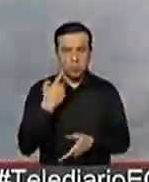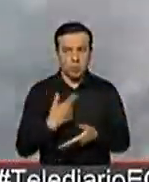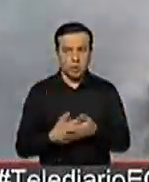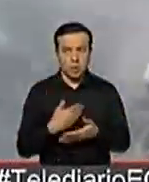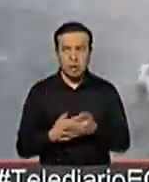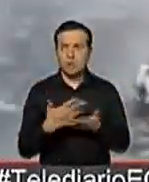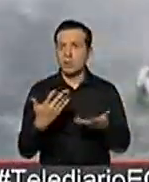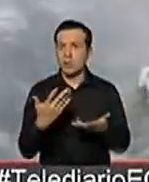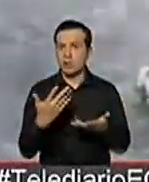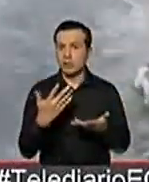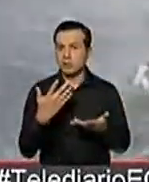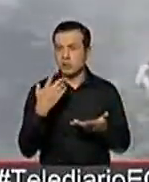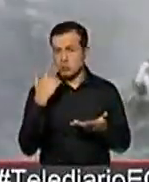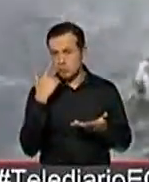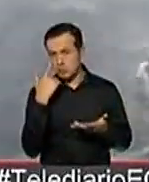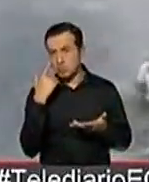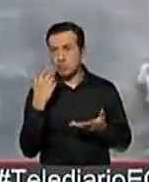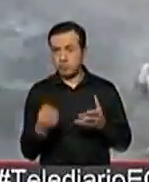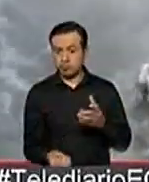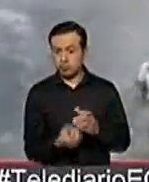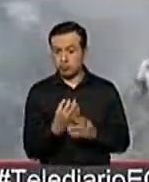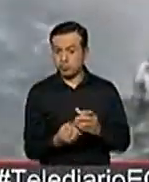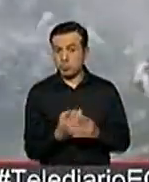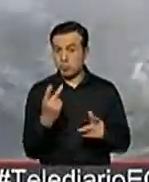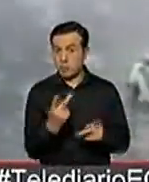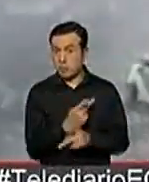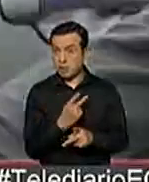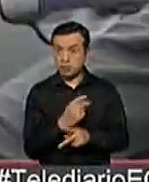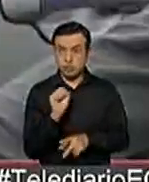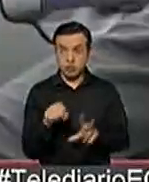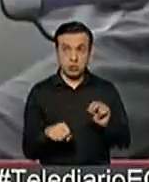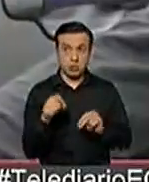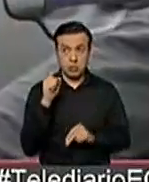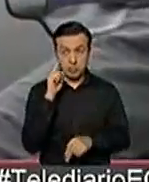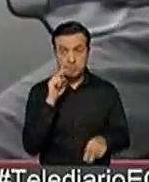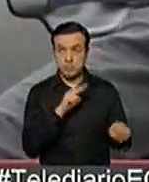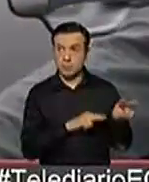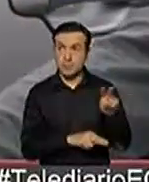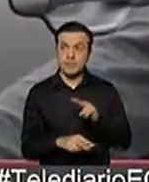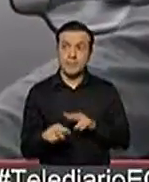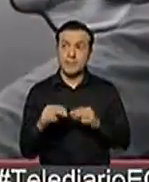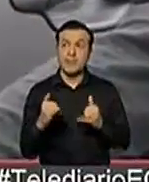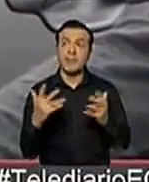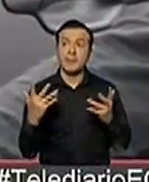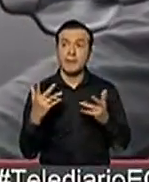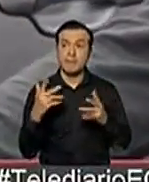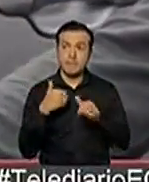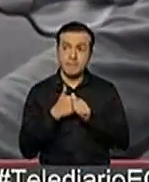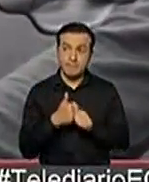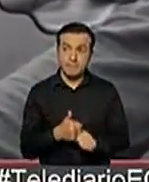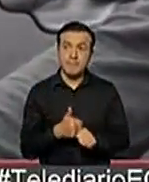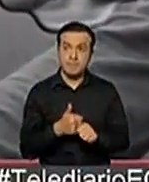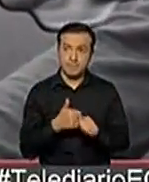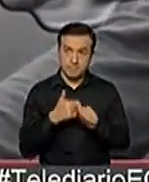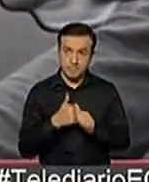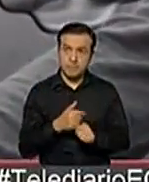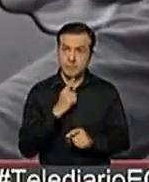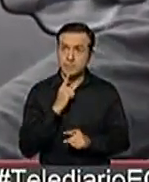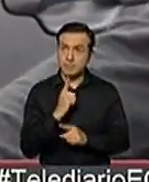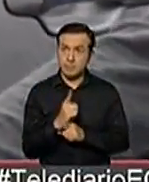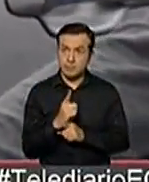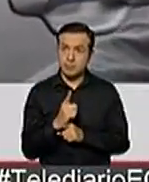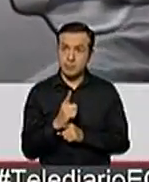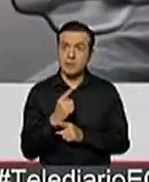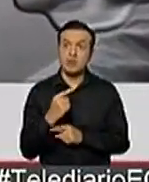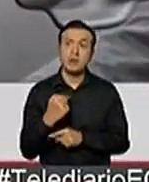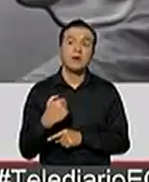les permitan identificar si este fenómeno es peligroso o no. Estamos dándole seguimiento a esto, al menos